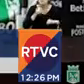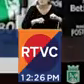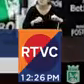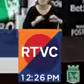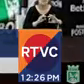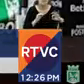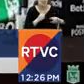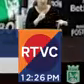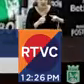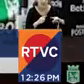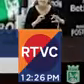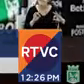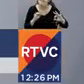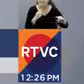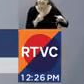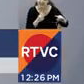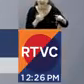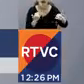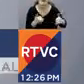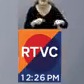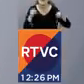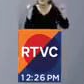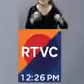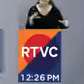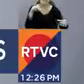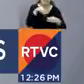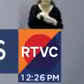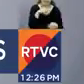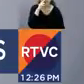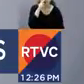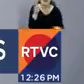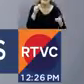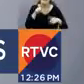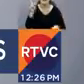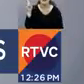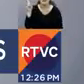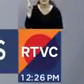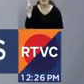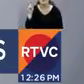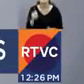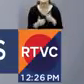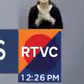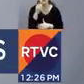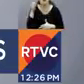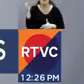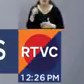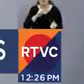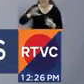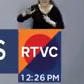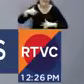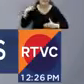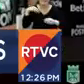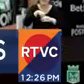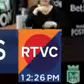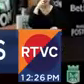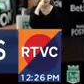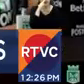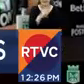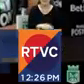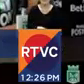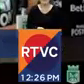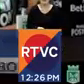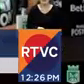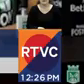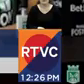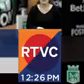fue tan cercana como esta. Los verdolagas también incorporan a Álvaro Angulo, que dejó todo por vestirse de verde. Tuve propuesta